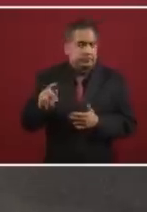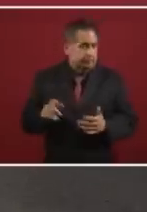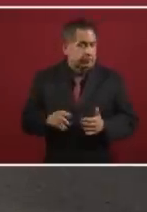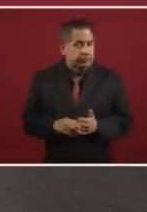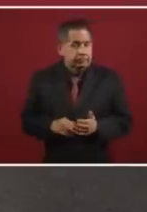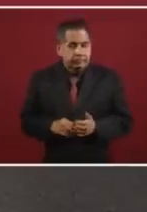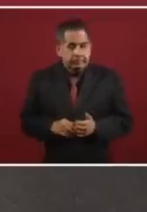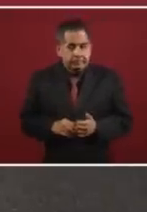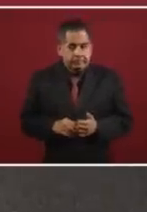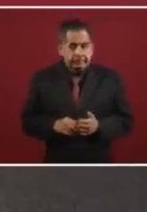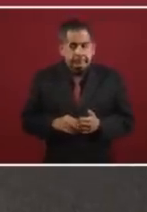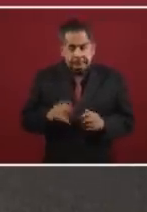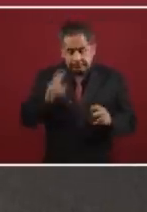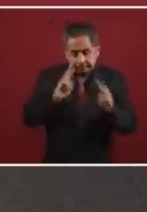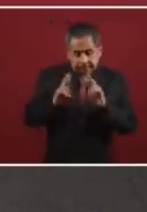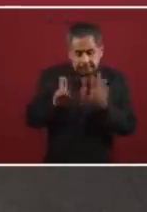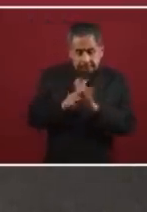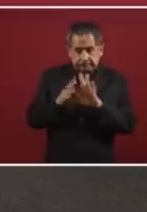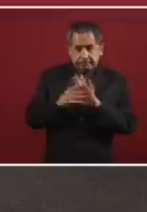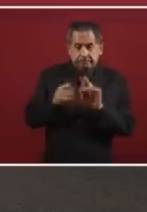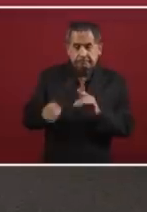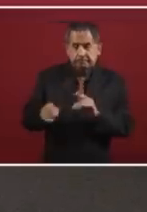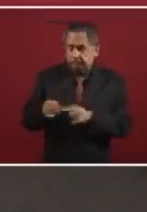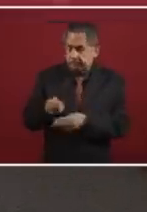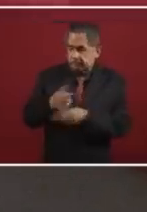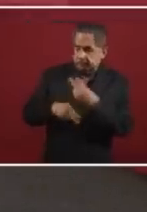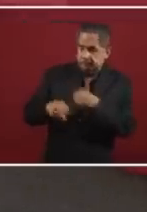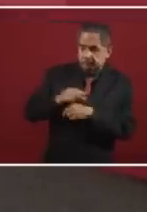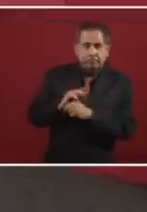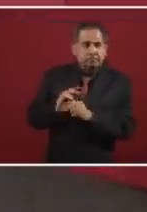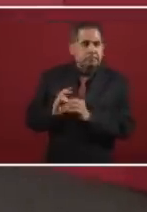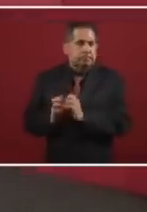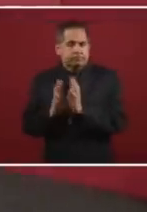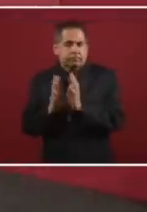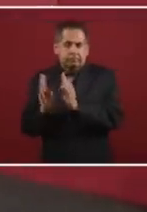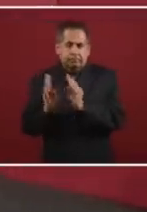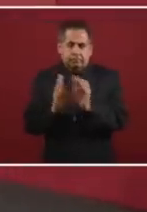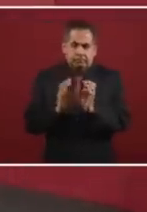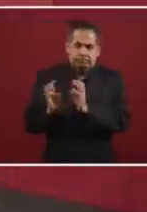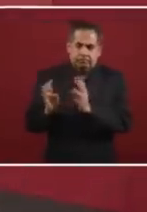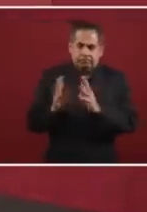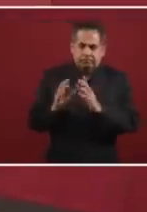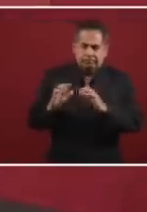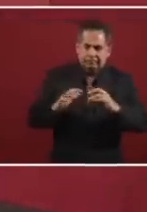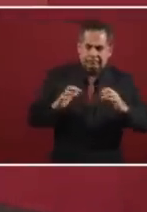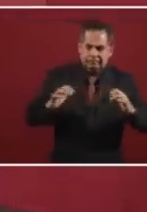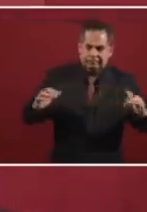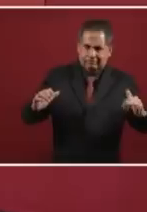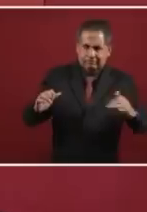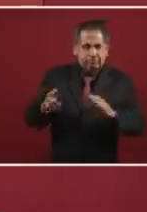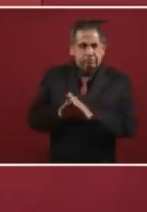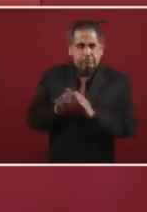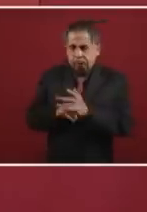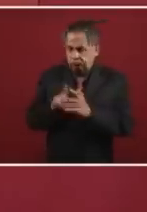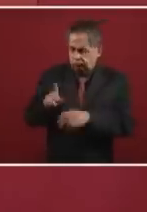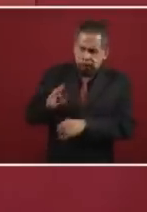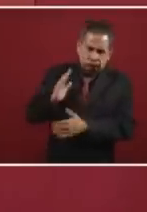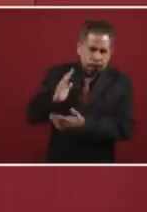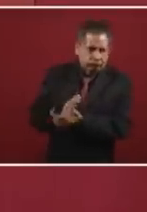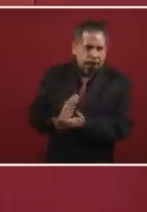viendo cuáles son los orígenes de este fenómeno como enfrentarlo mejor